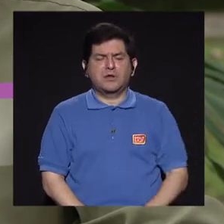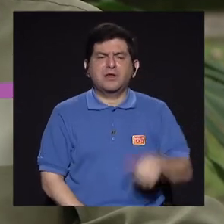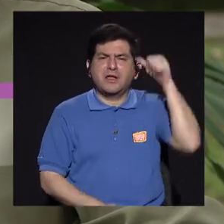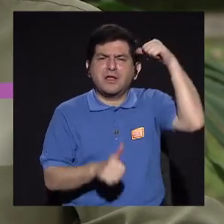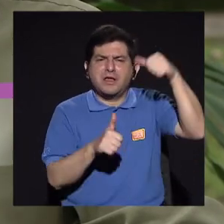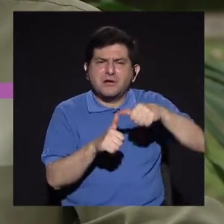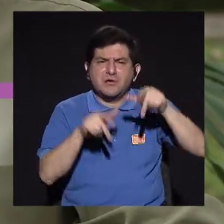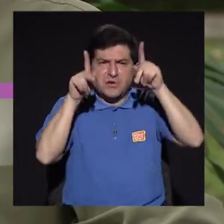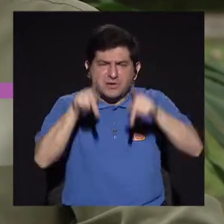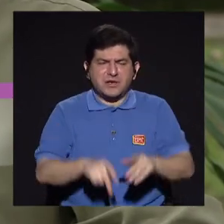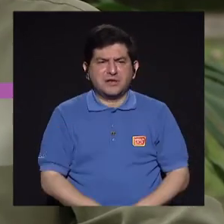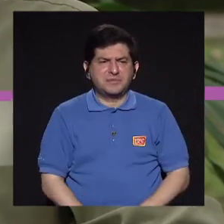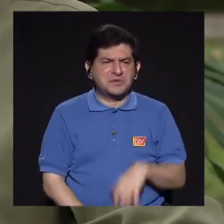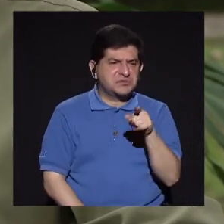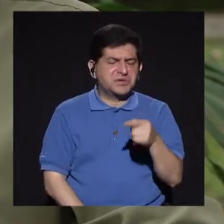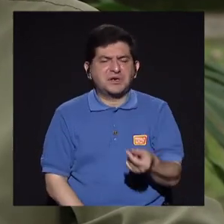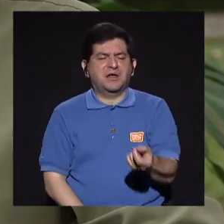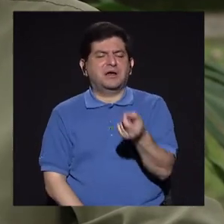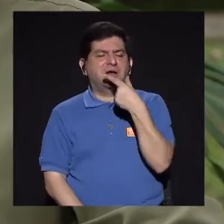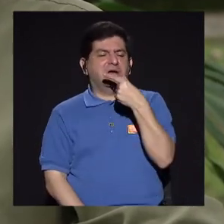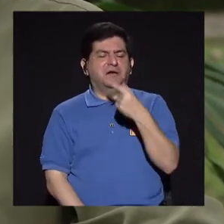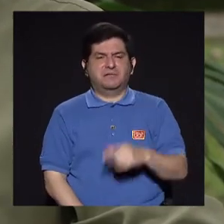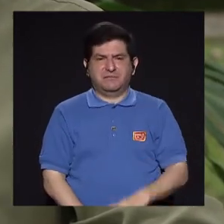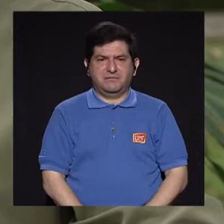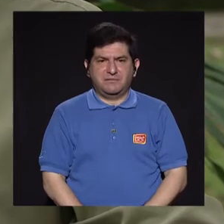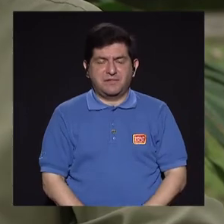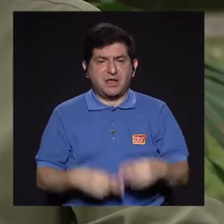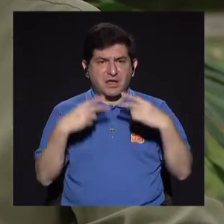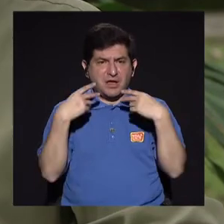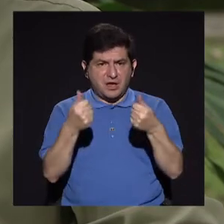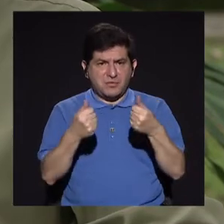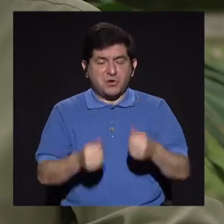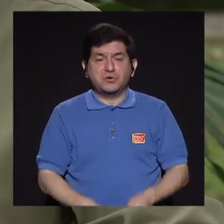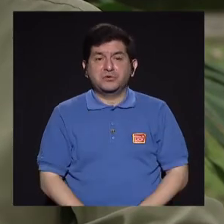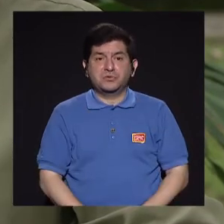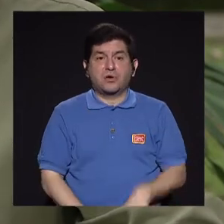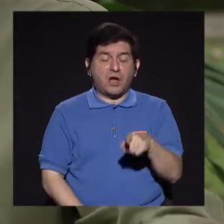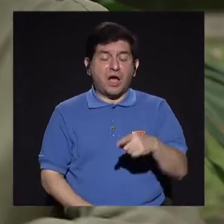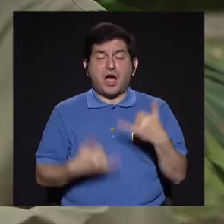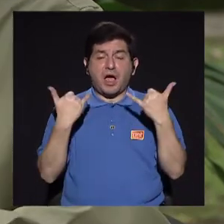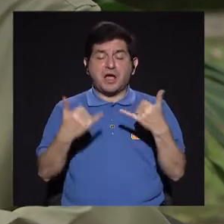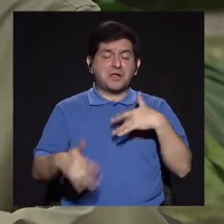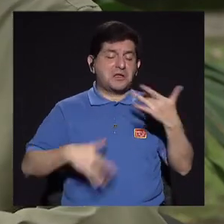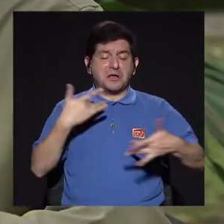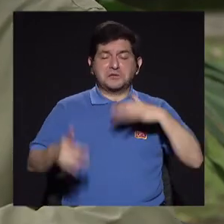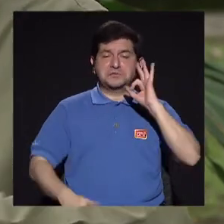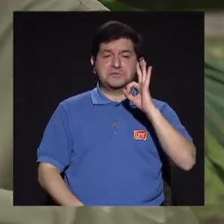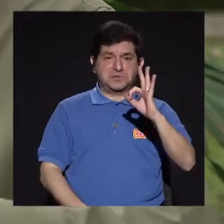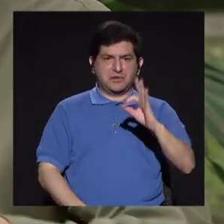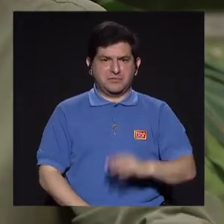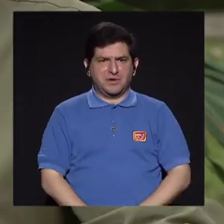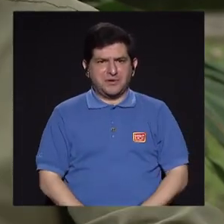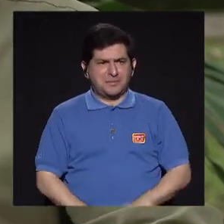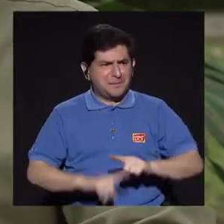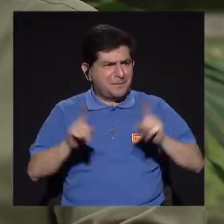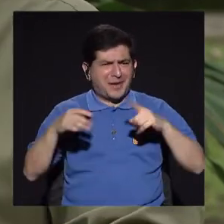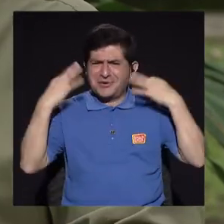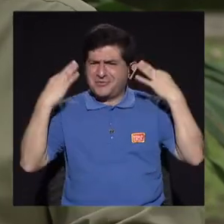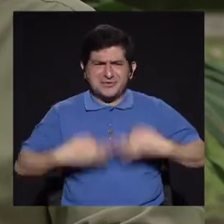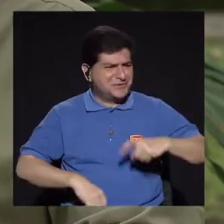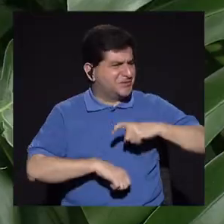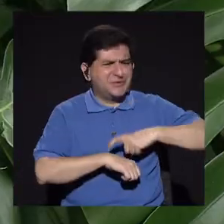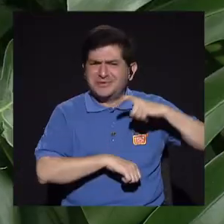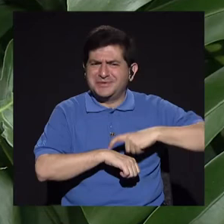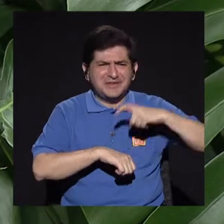y yo me recuerdo que él se tomaba aquella pastilla y enseguida se le aliviaban los síntomas cuando, desde un punto de vista fisiológico no